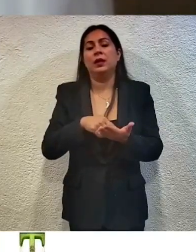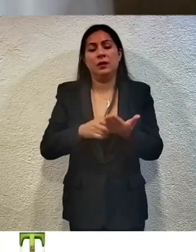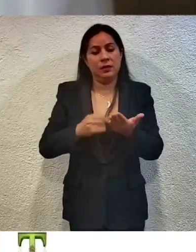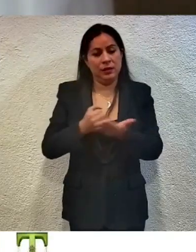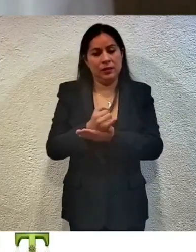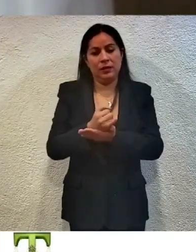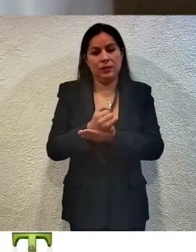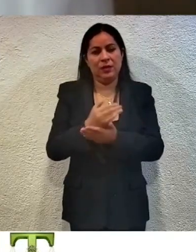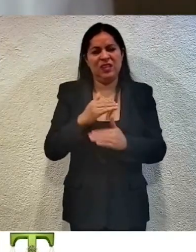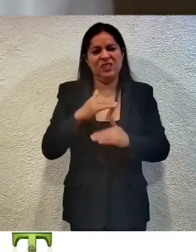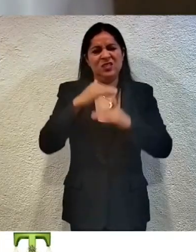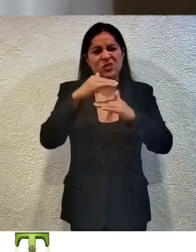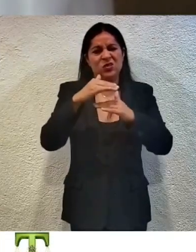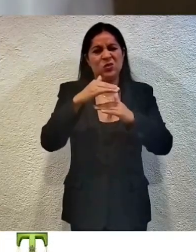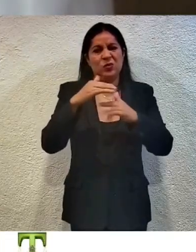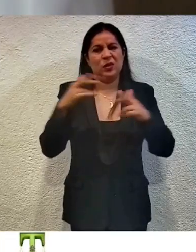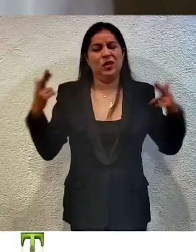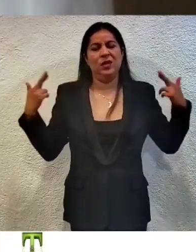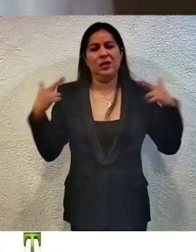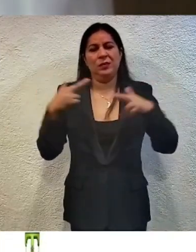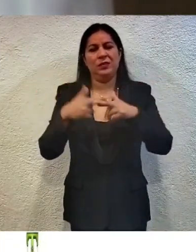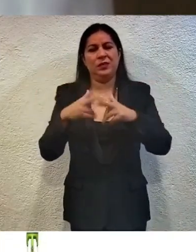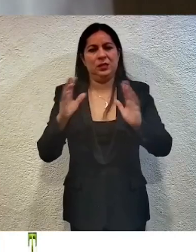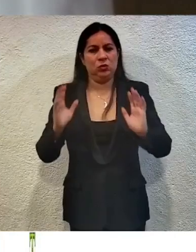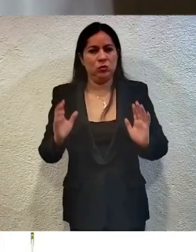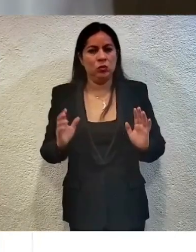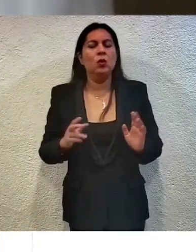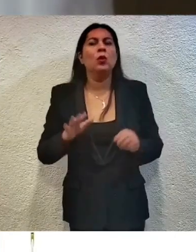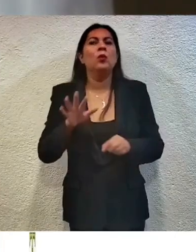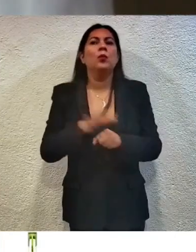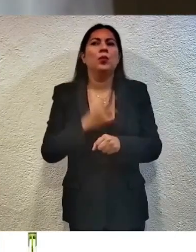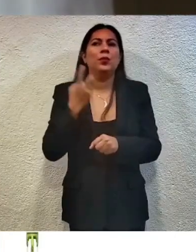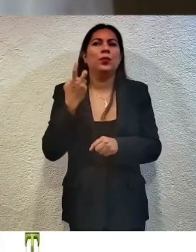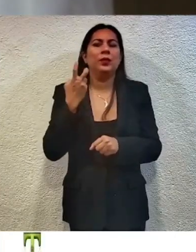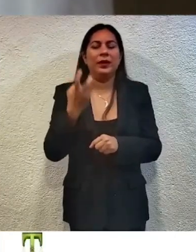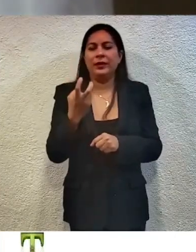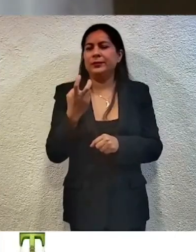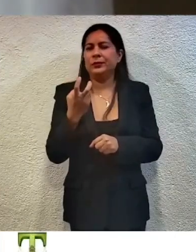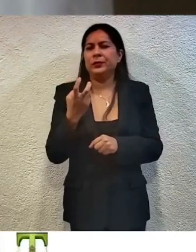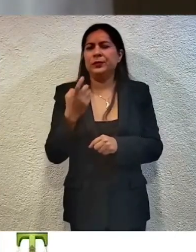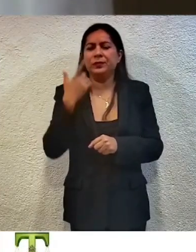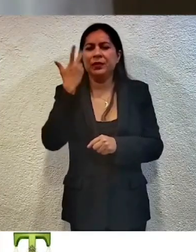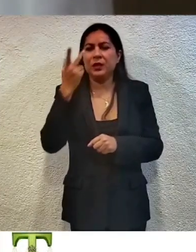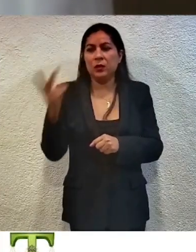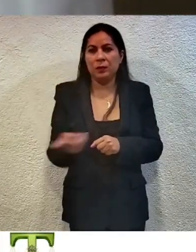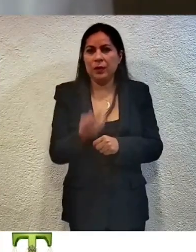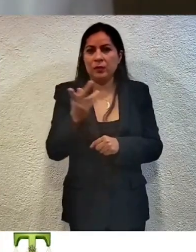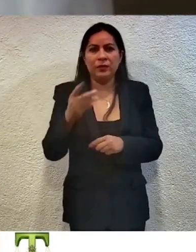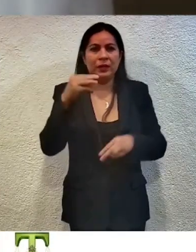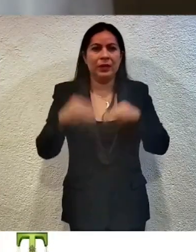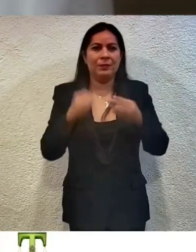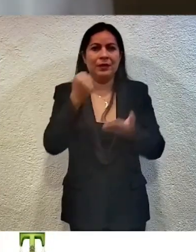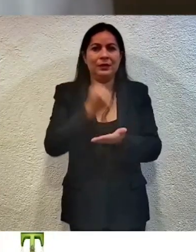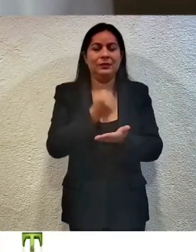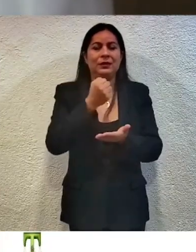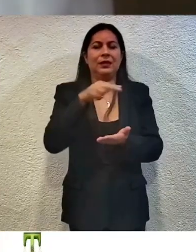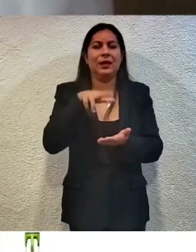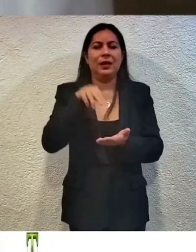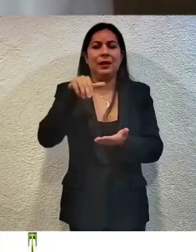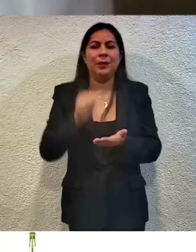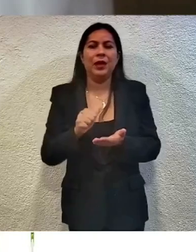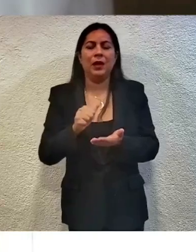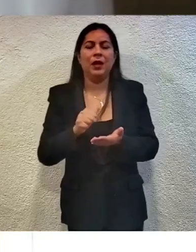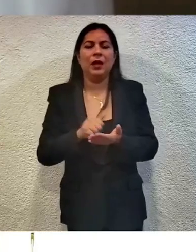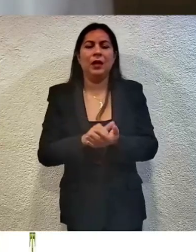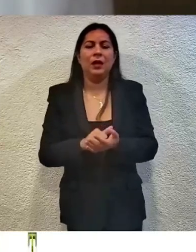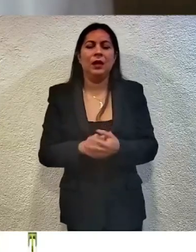determinar sobre y subrepresentación. Por lo que quisiera preguntar a la magistrada Almadelia